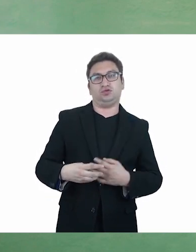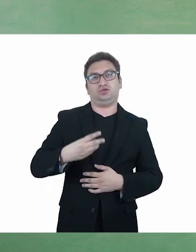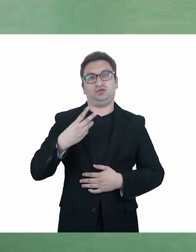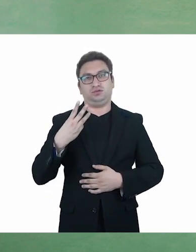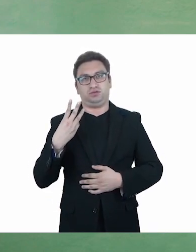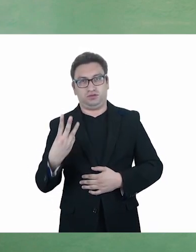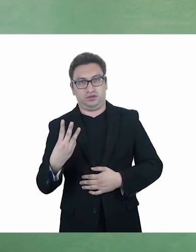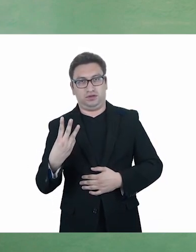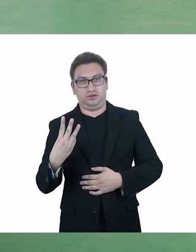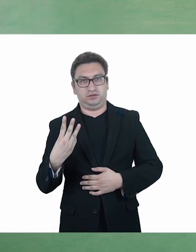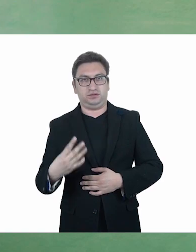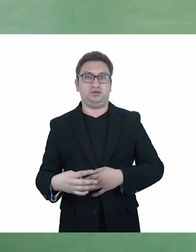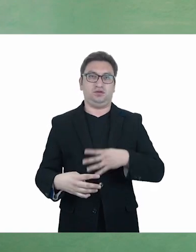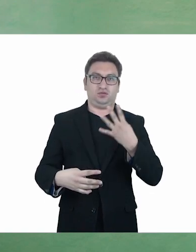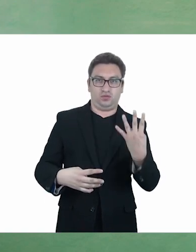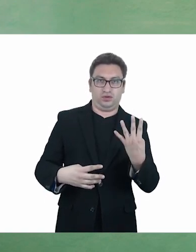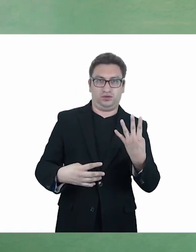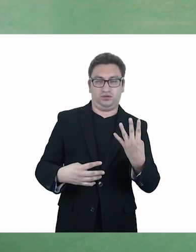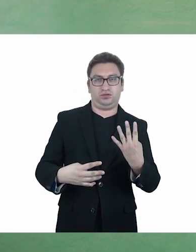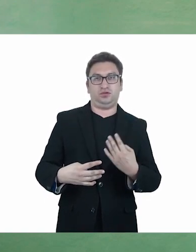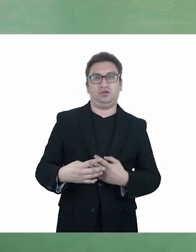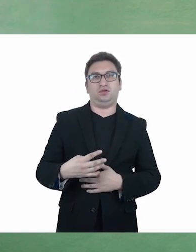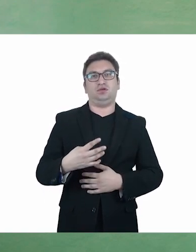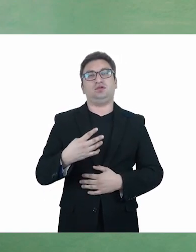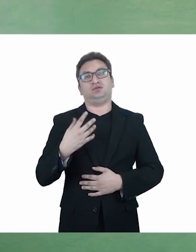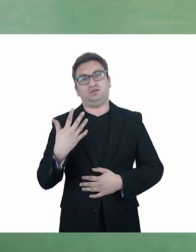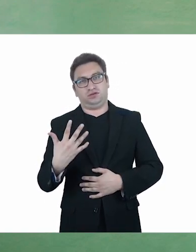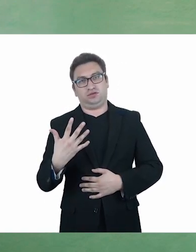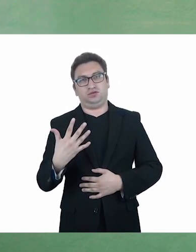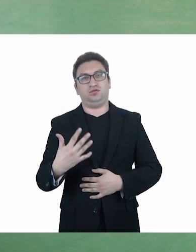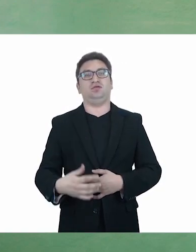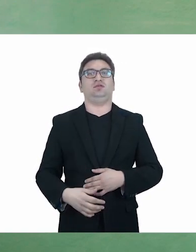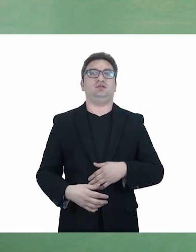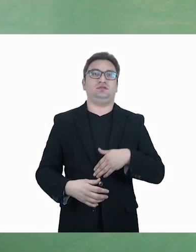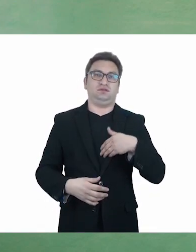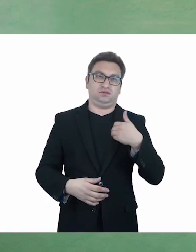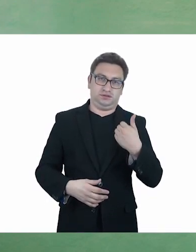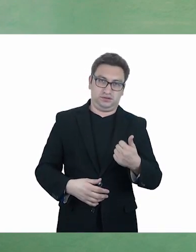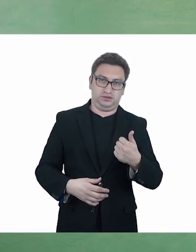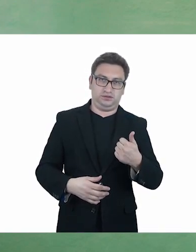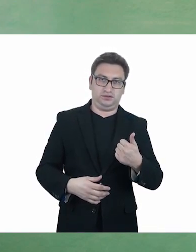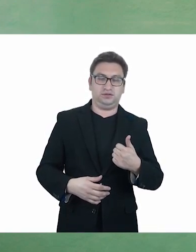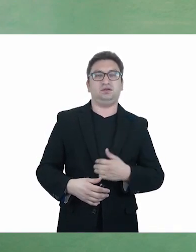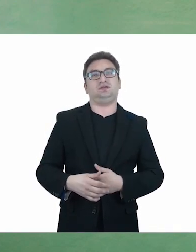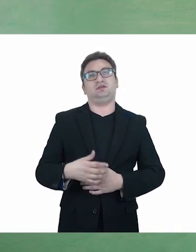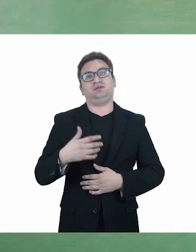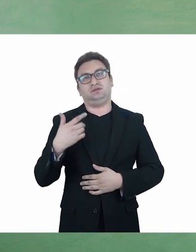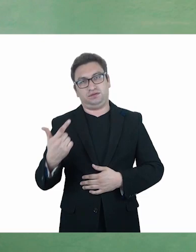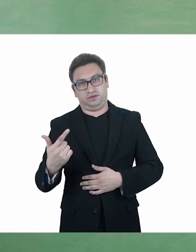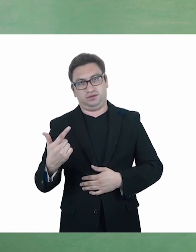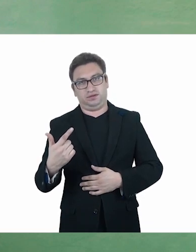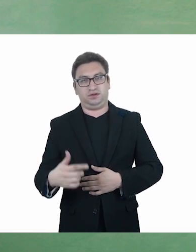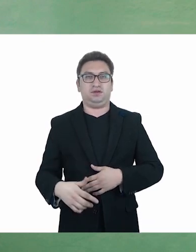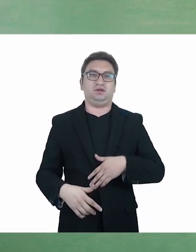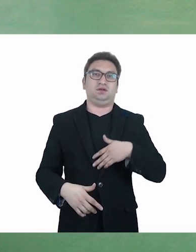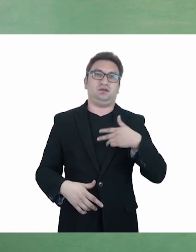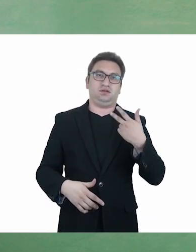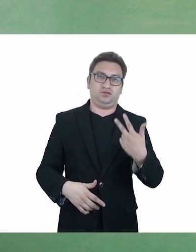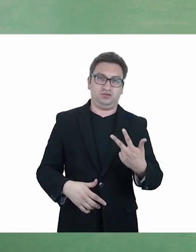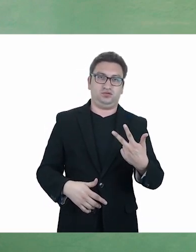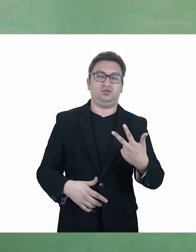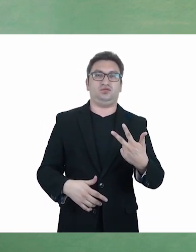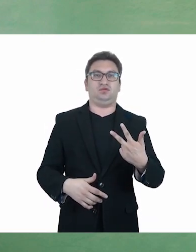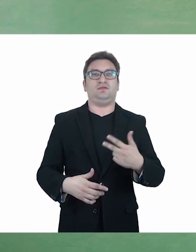2, pierna izquierda, derecha, 3, pierna izquierda, 4, derecha, 5, izquierda 6, derecha